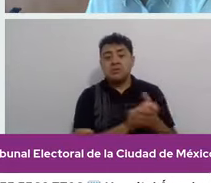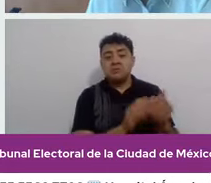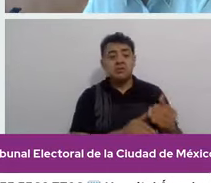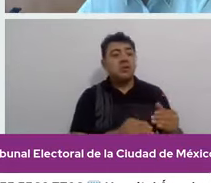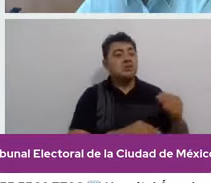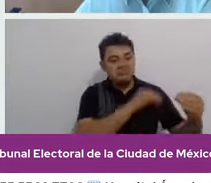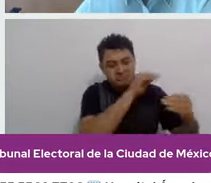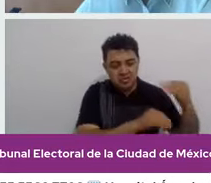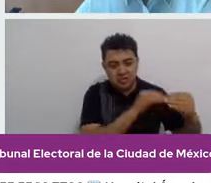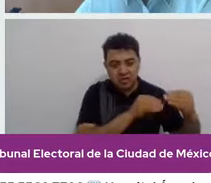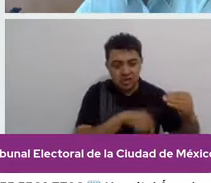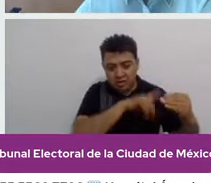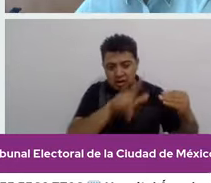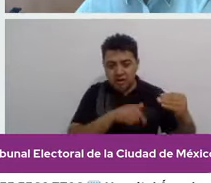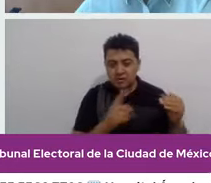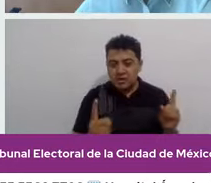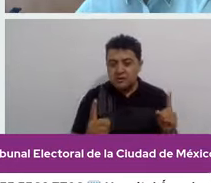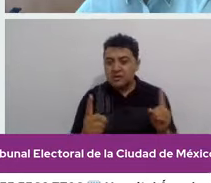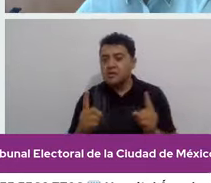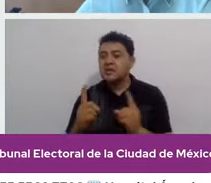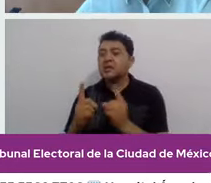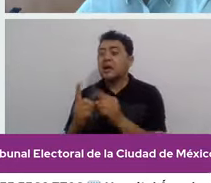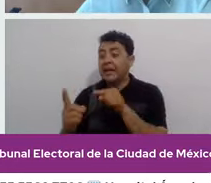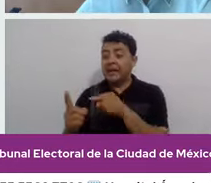ser algo muy débil. Pero lo primero